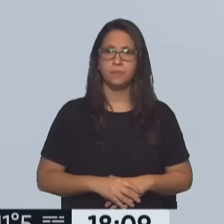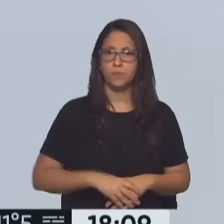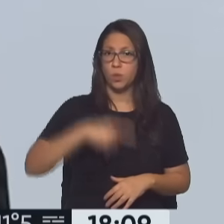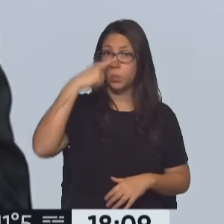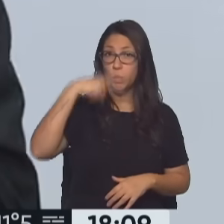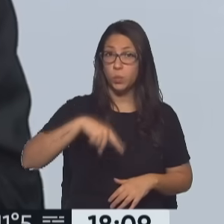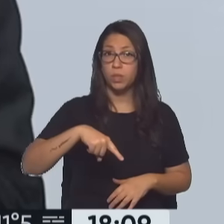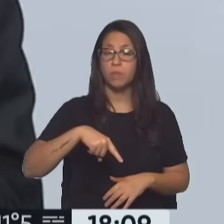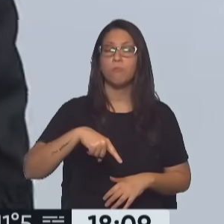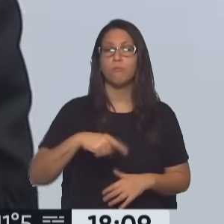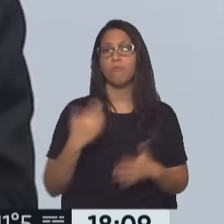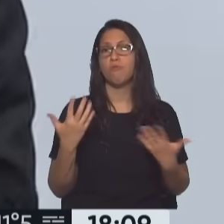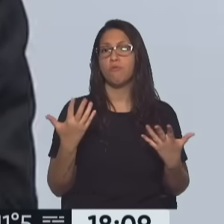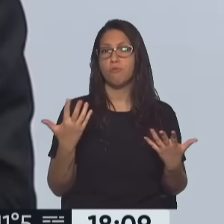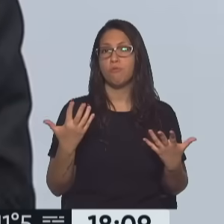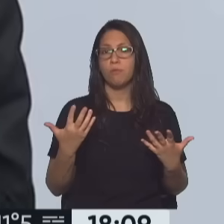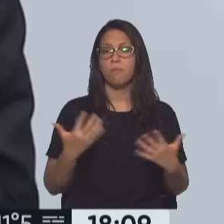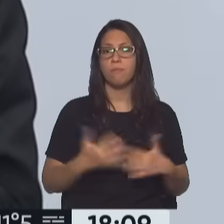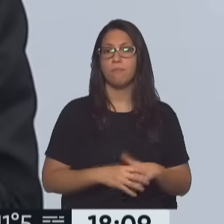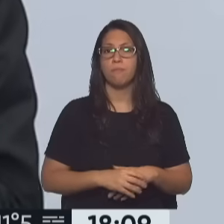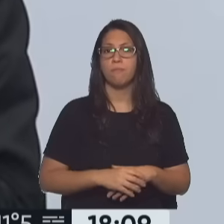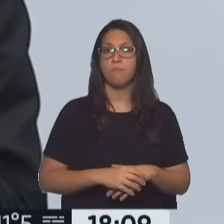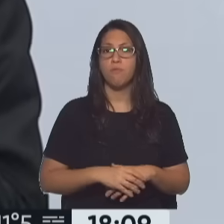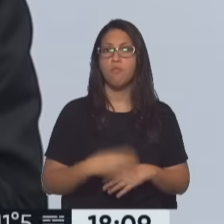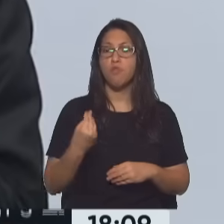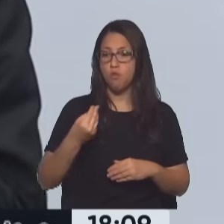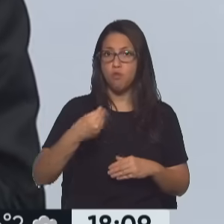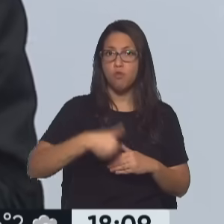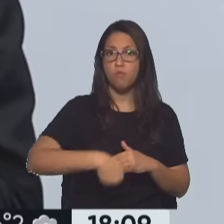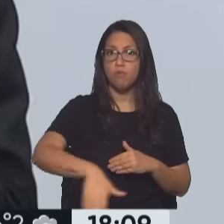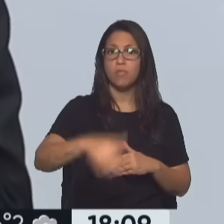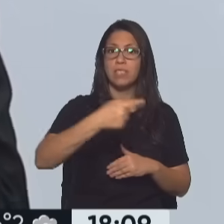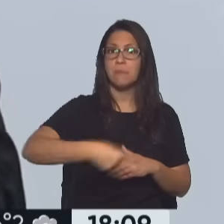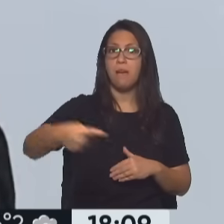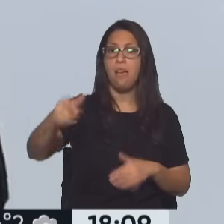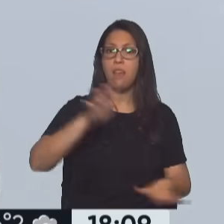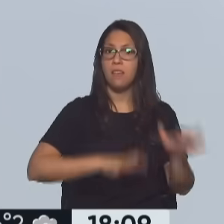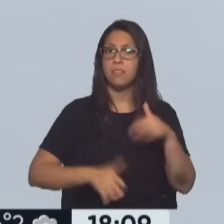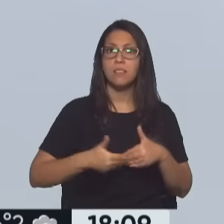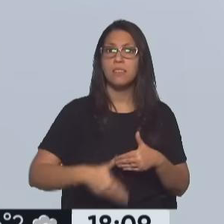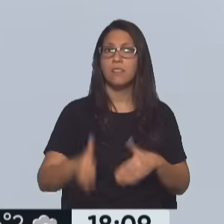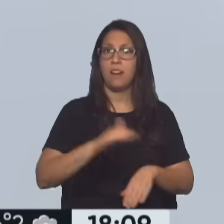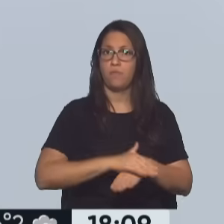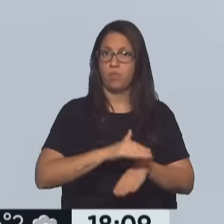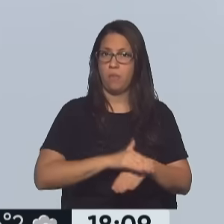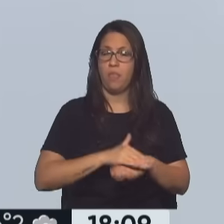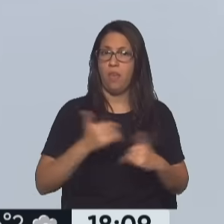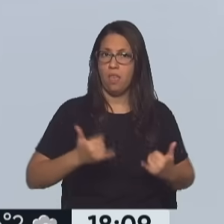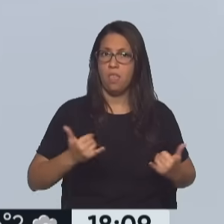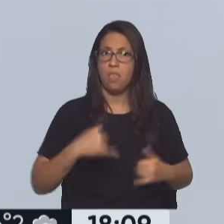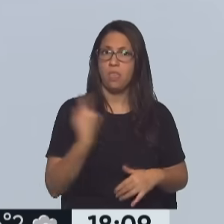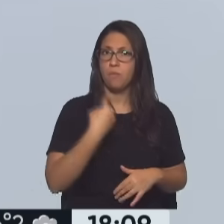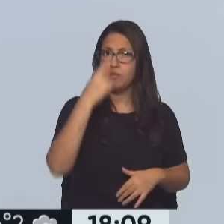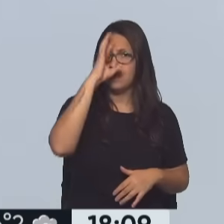último, obviamente, la responsabilidad de cómo encarar las próximas semanas, sobre la idea de entender